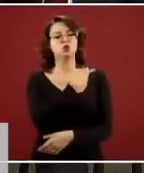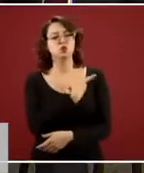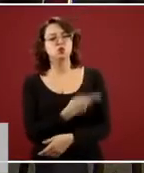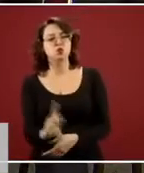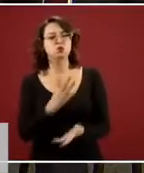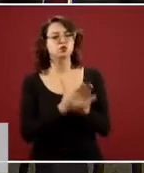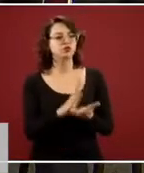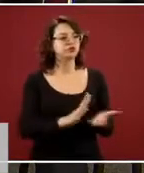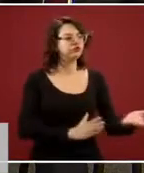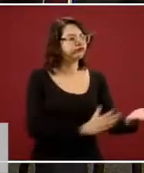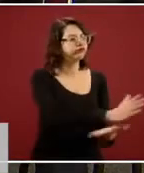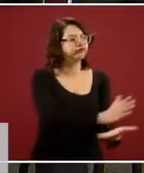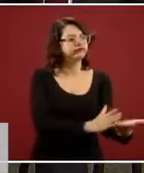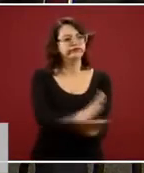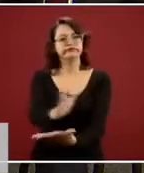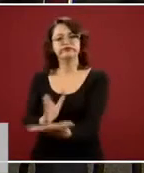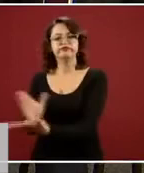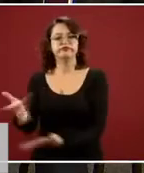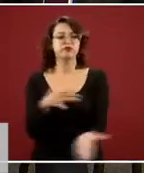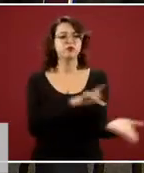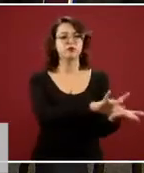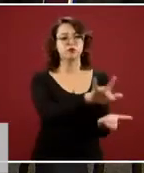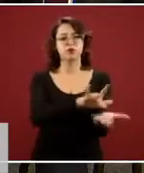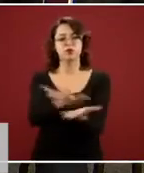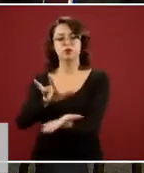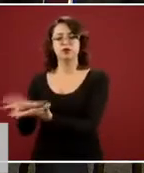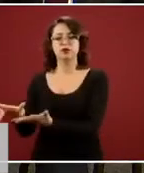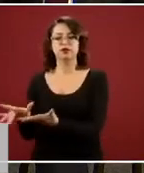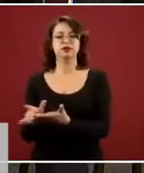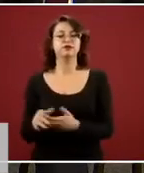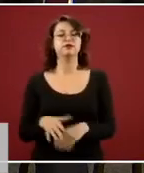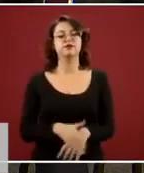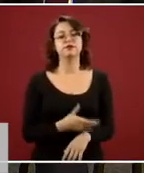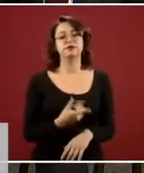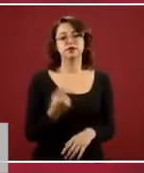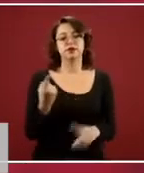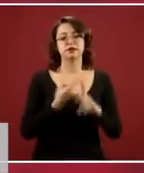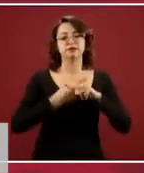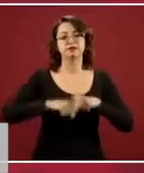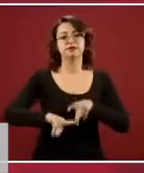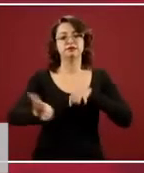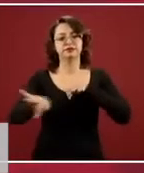está ampliando ya el aeropuerto Benito Juárez y la utilización completa de Toluca.